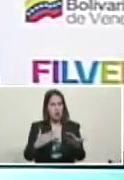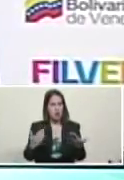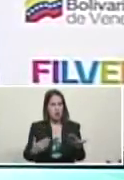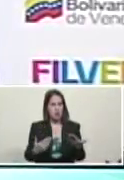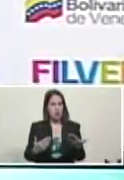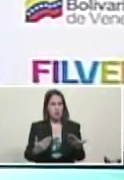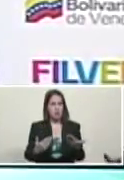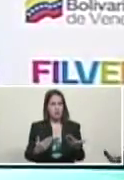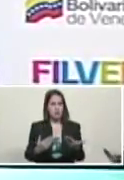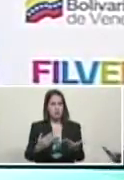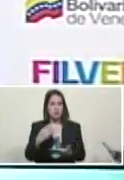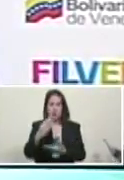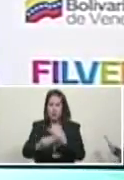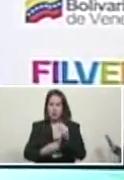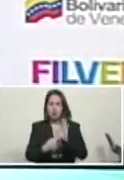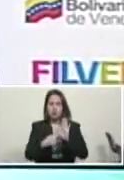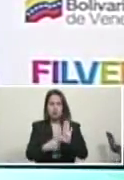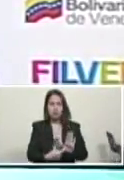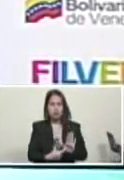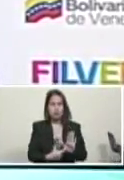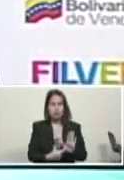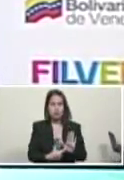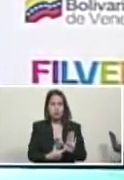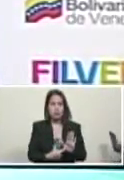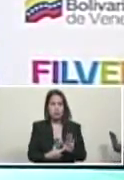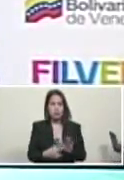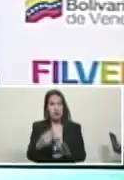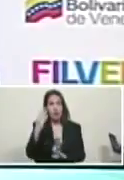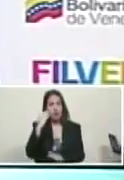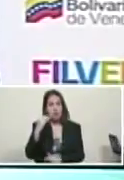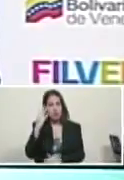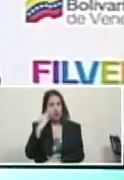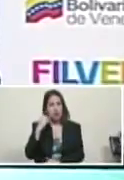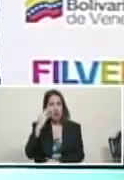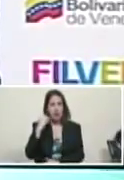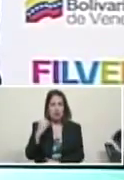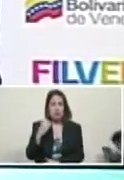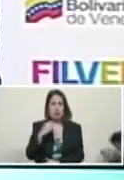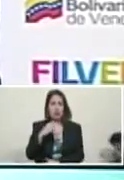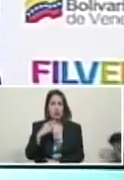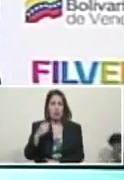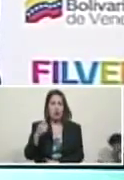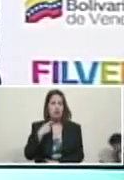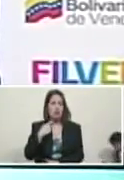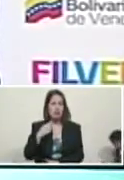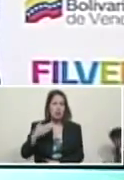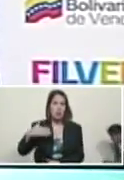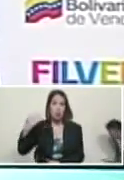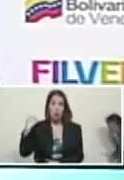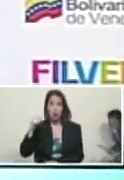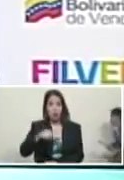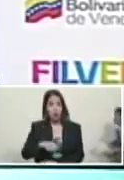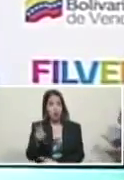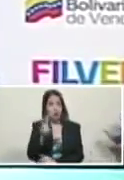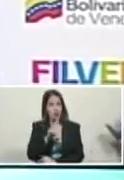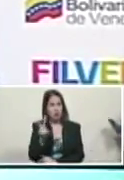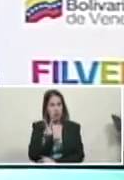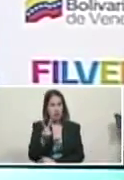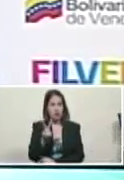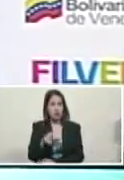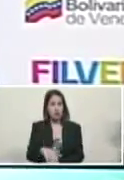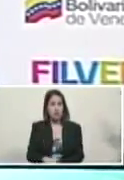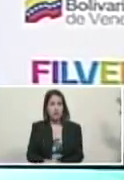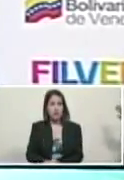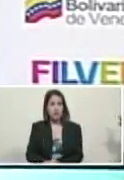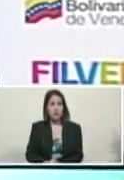las editoriales más prestigiosas, de mayor tradición. No sé si es la más antigua hoy por hoy en Venezuela, debe ser la más antigua. Tiene